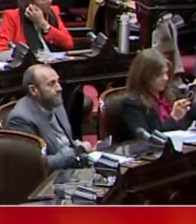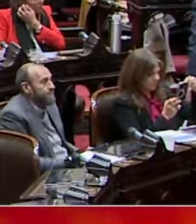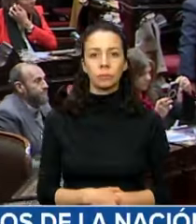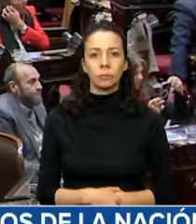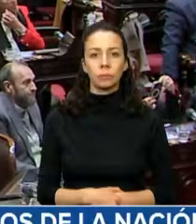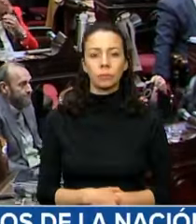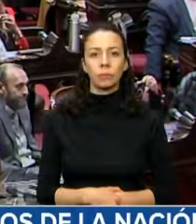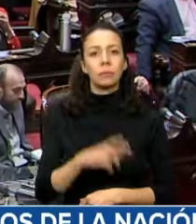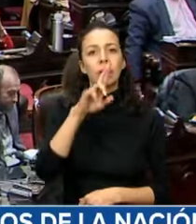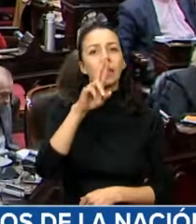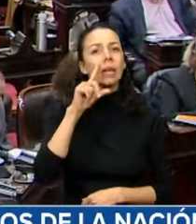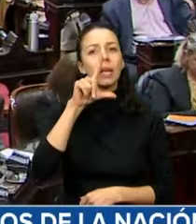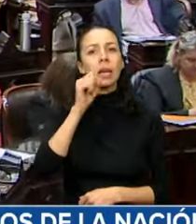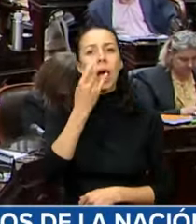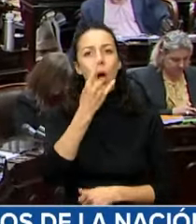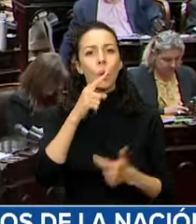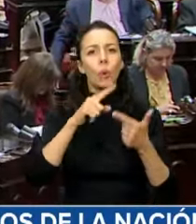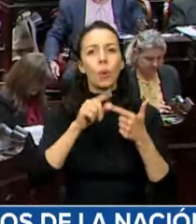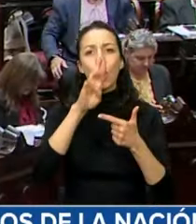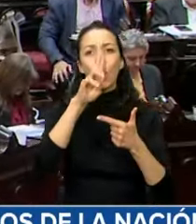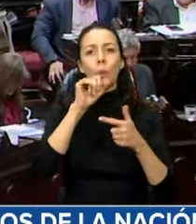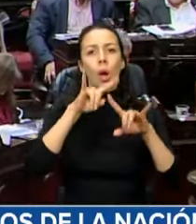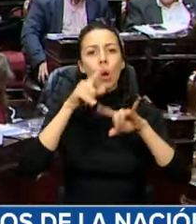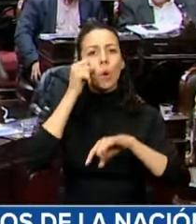Diputada Ricau, Brauer,